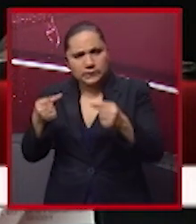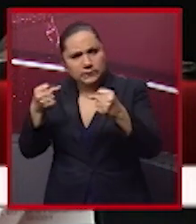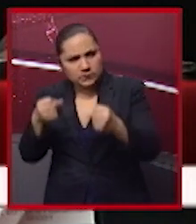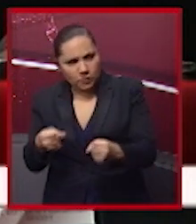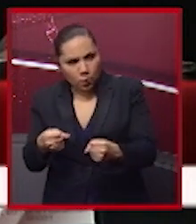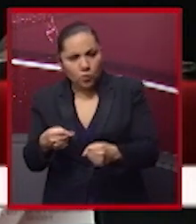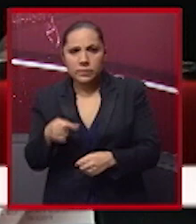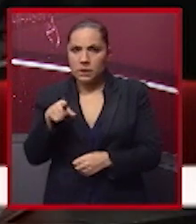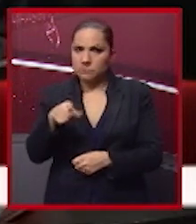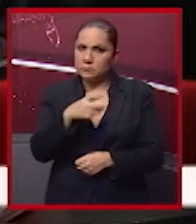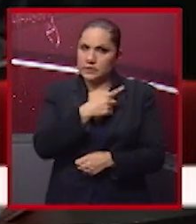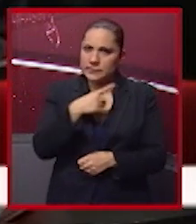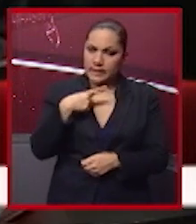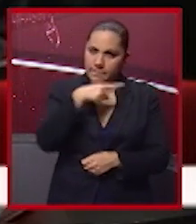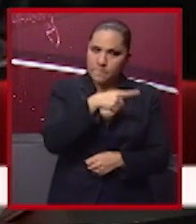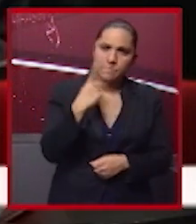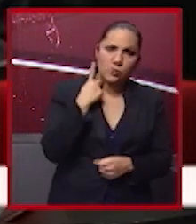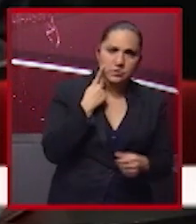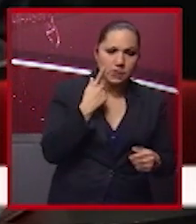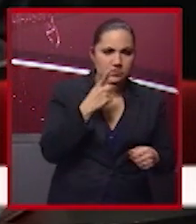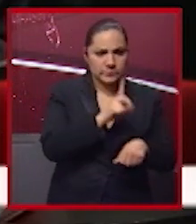construcción cotidiana.